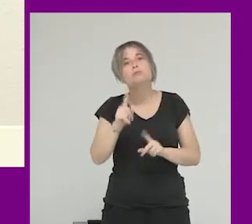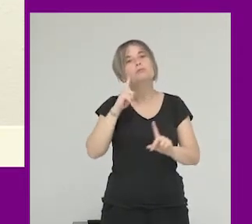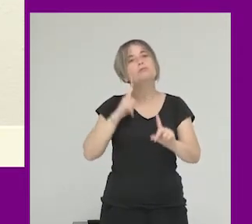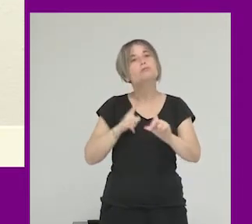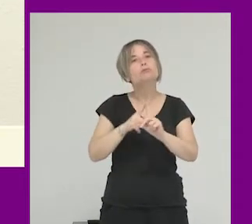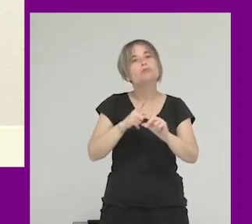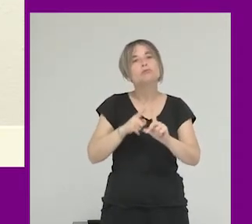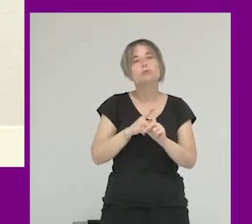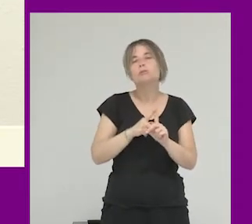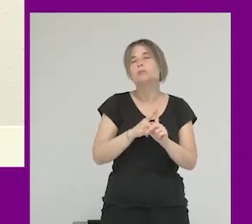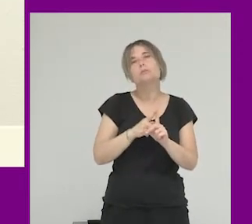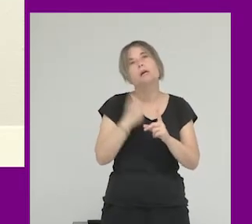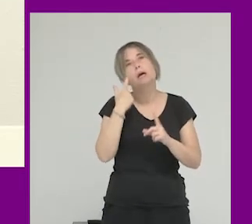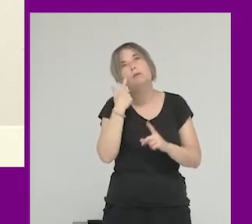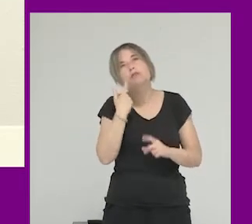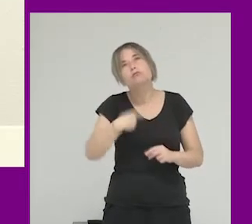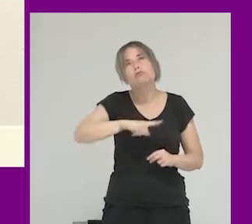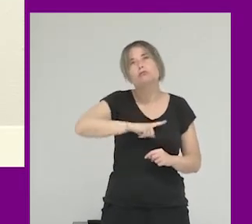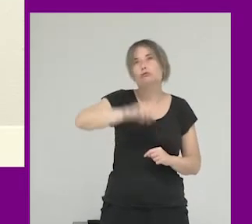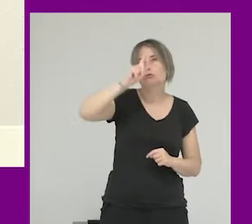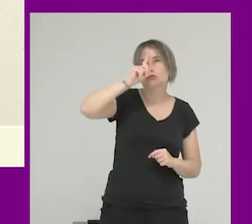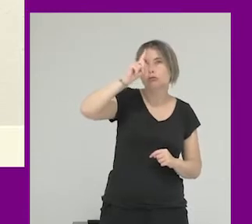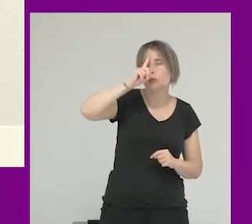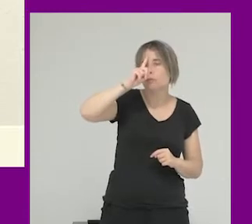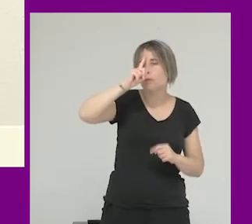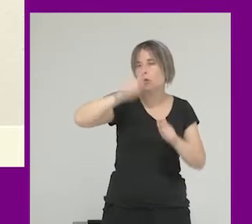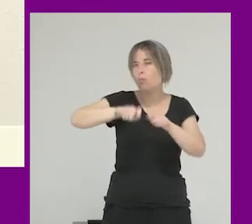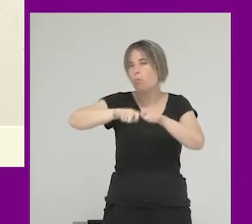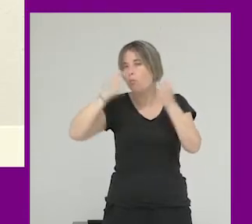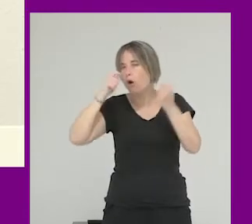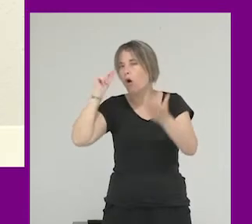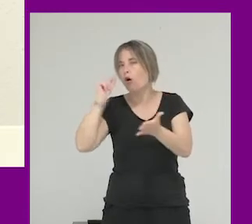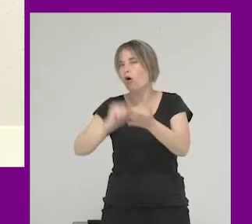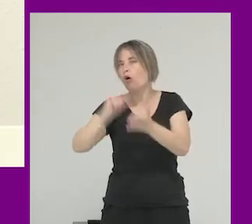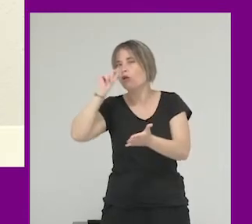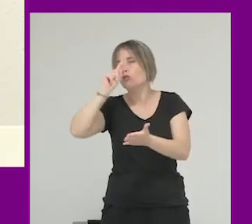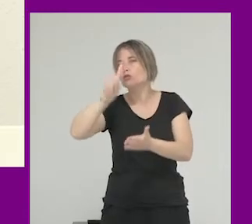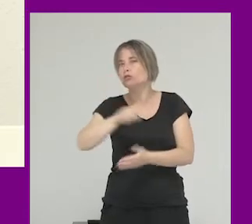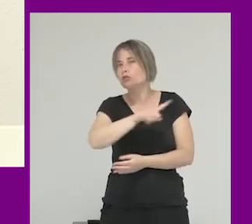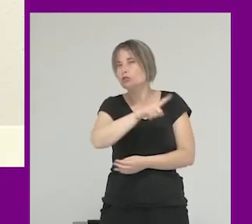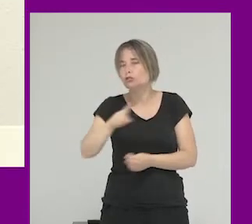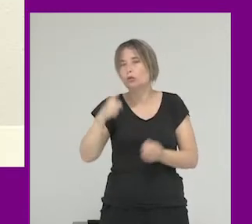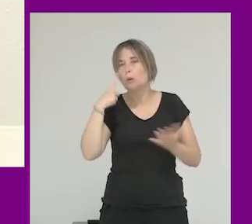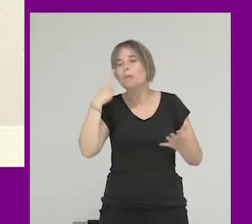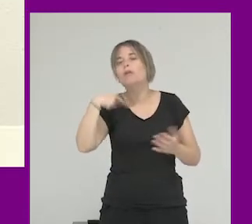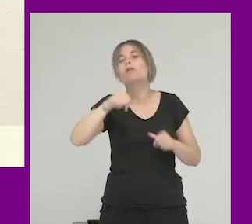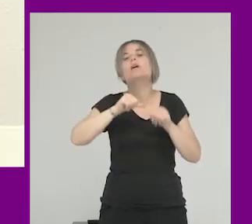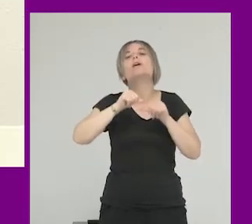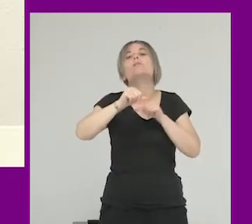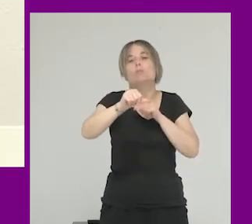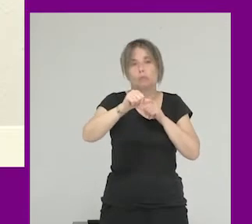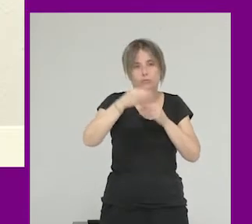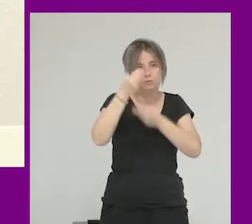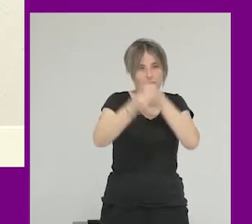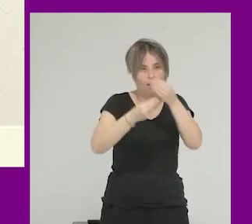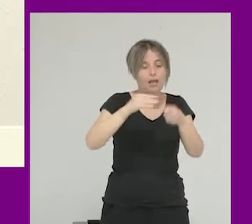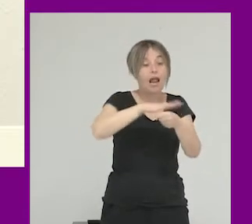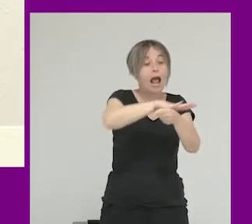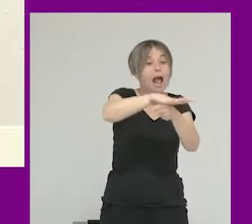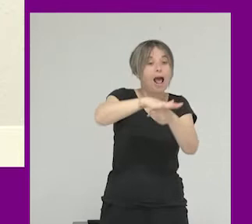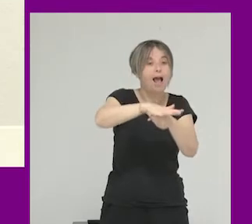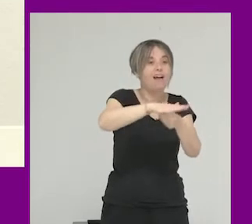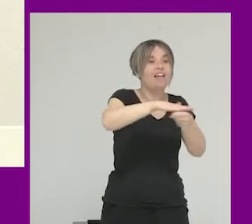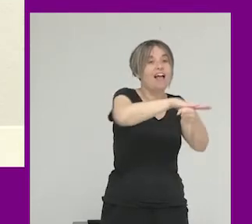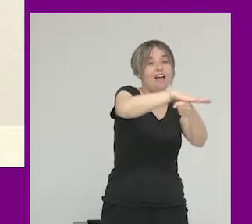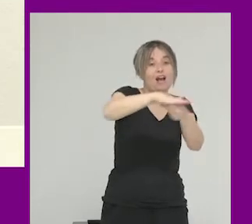de decir, bueno, no sabemos si vamos a cuestionarlo todo de golpe, pero lo que sí vamos a hacer es, en cada ámbito, en cada área